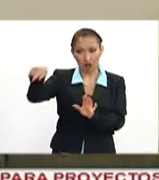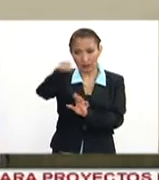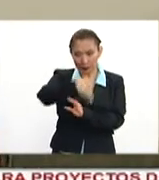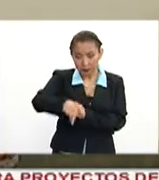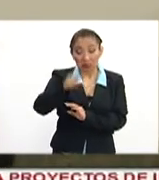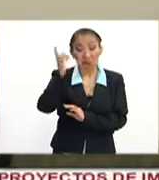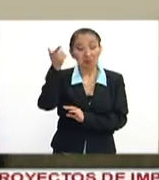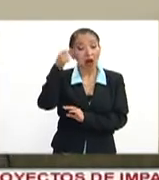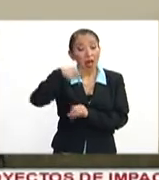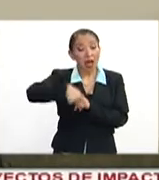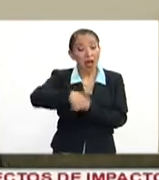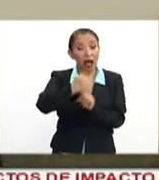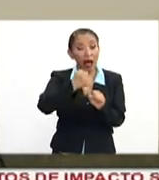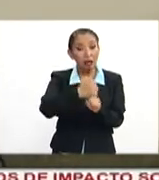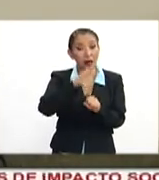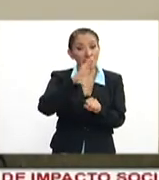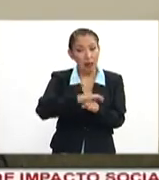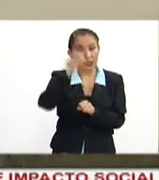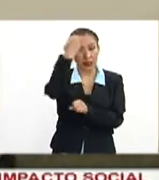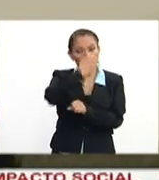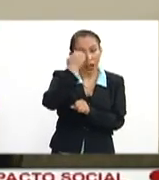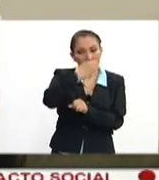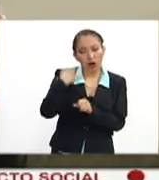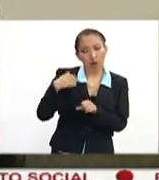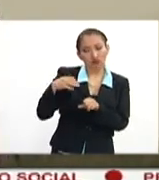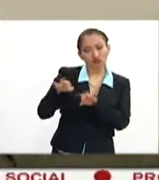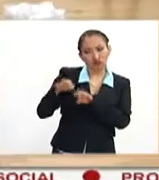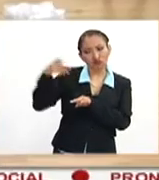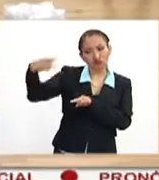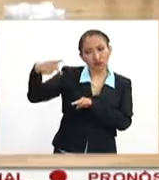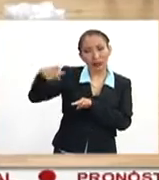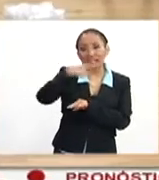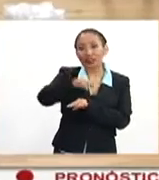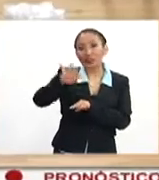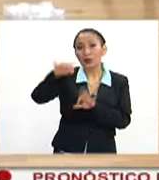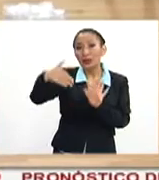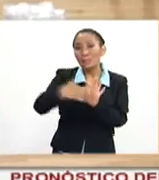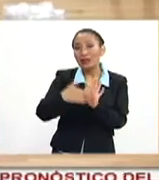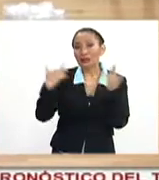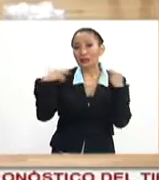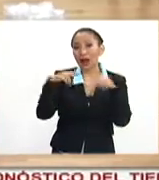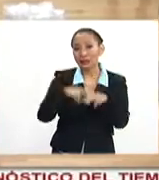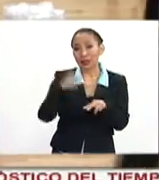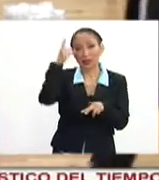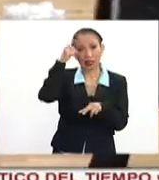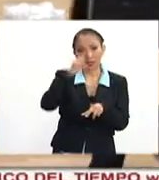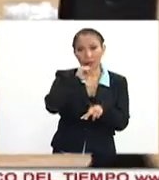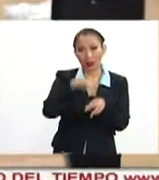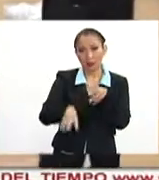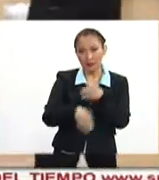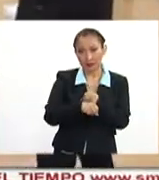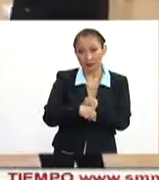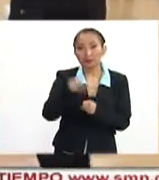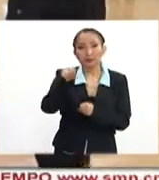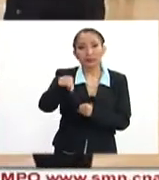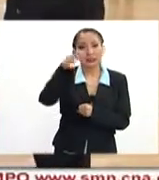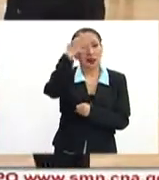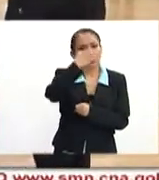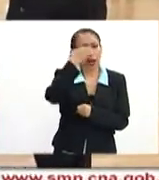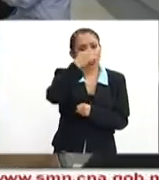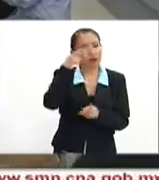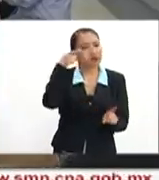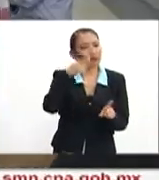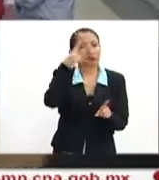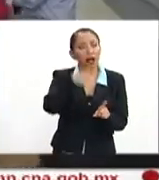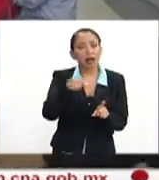Se espera que en este año se aplique la evaluación de desempeño a unos 150,000 docentes y directivos también. Dicha evaluación tiene